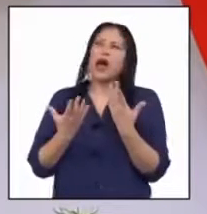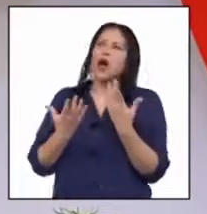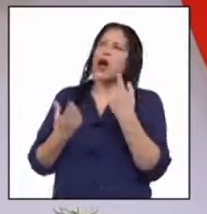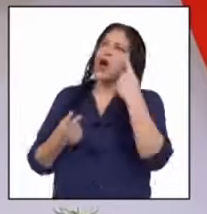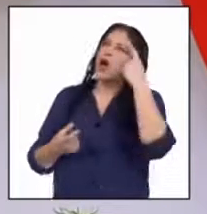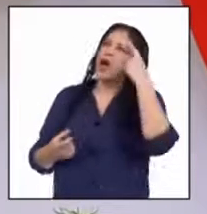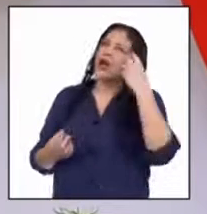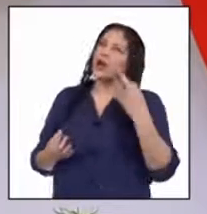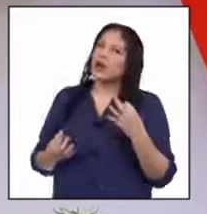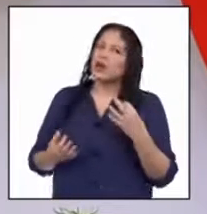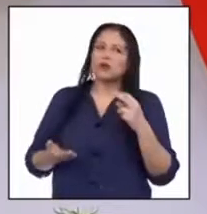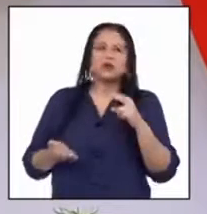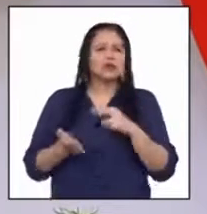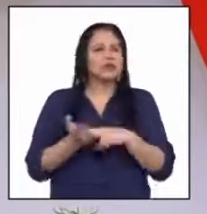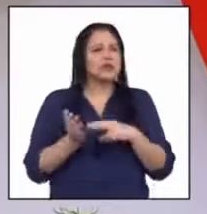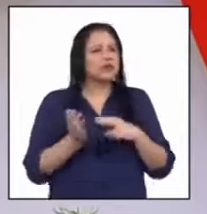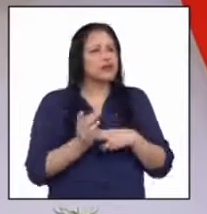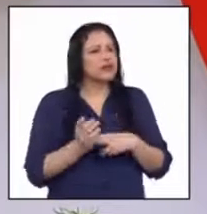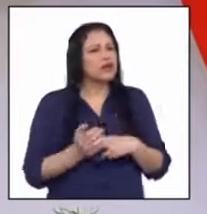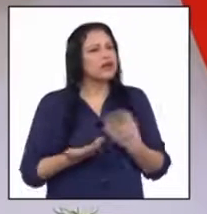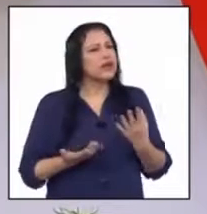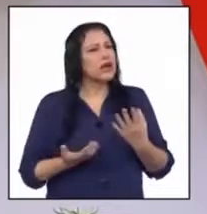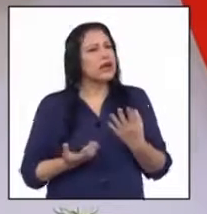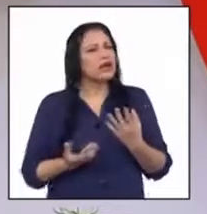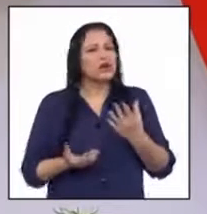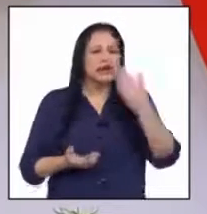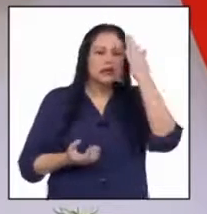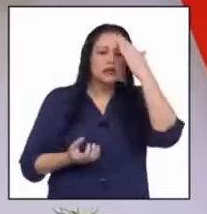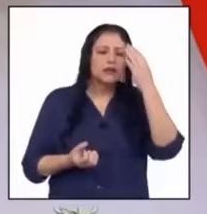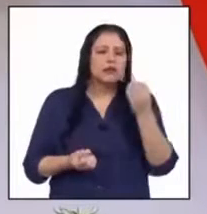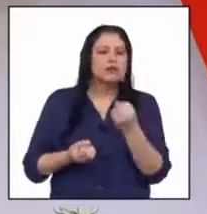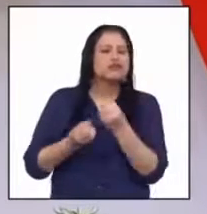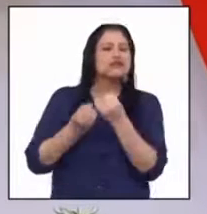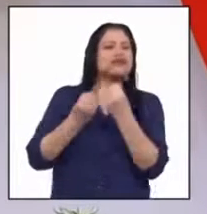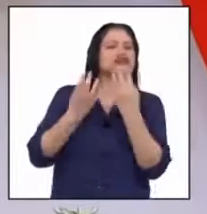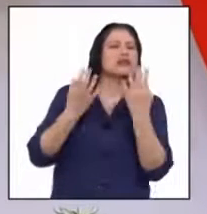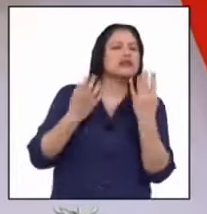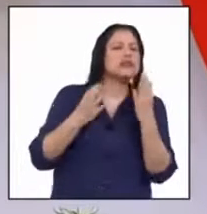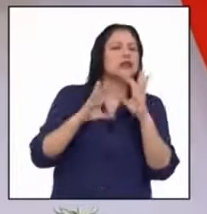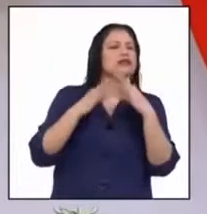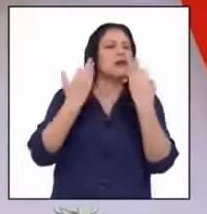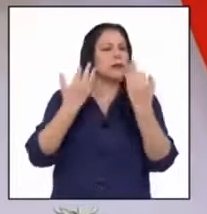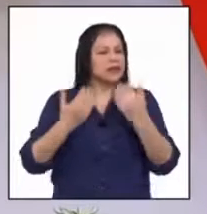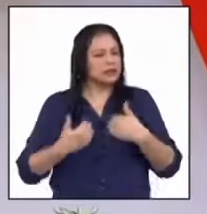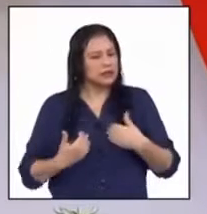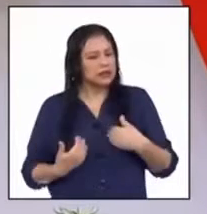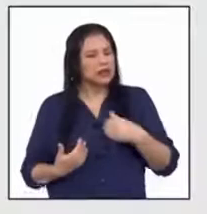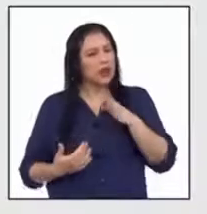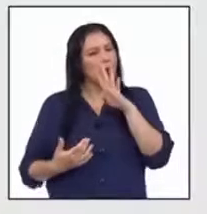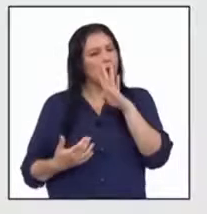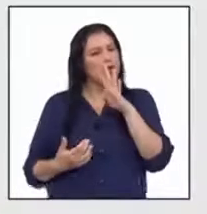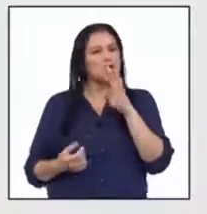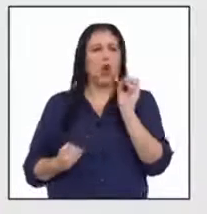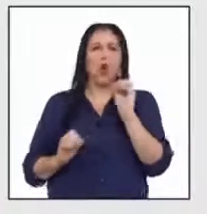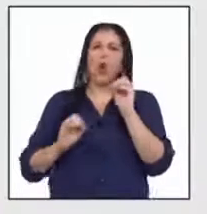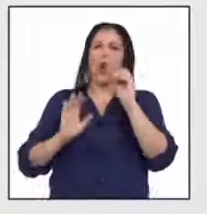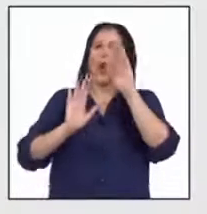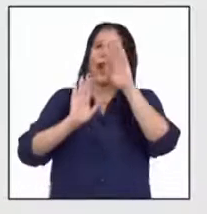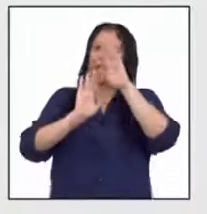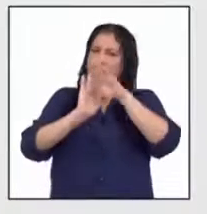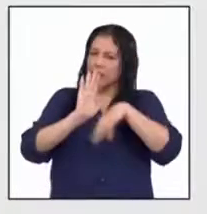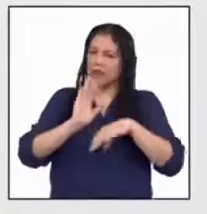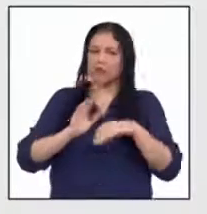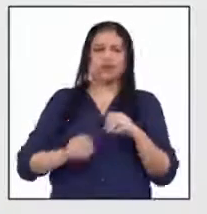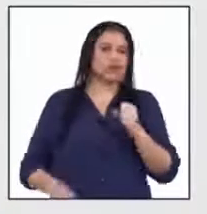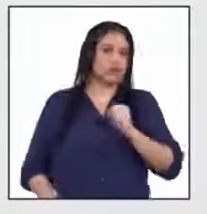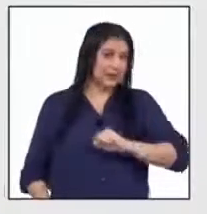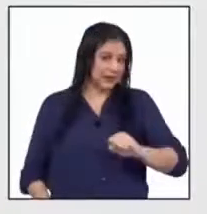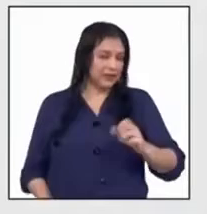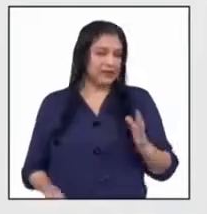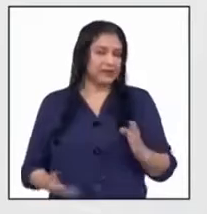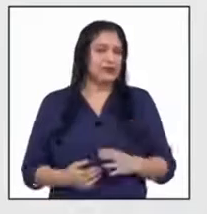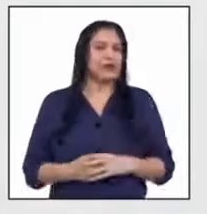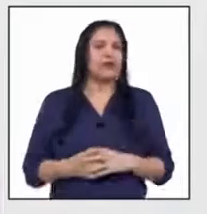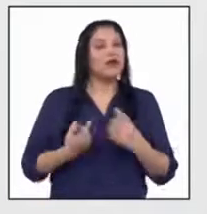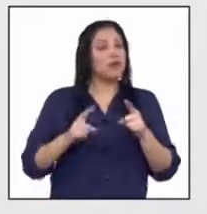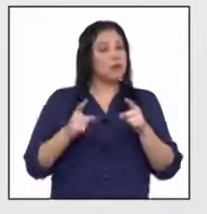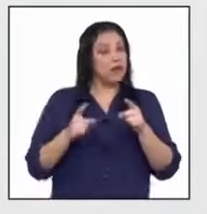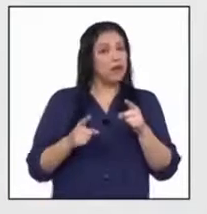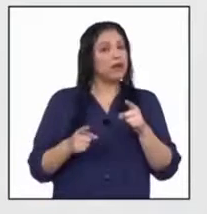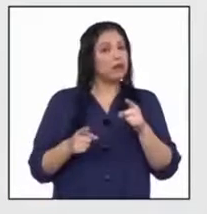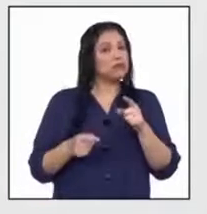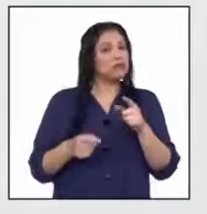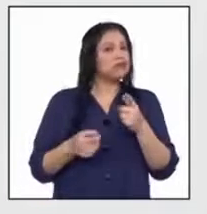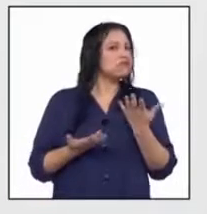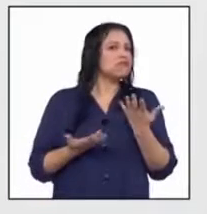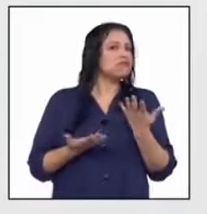Creo que eso implica calcular la cantidad de familias que tienen 4 hijos o menos. Exacto. Pero para